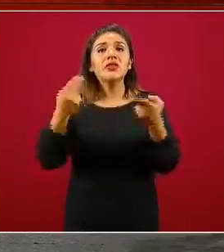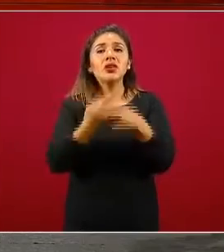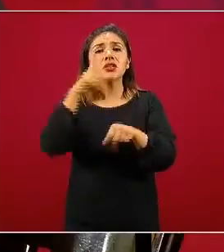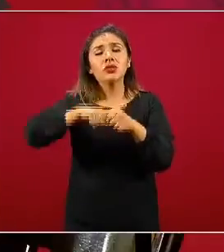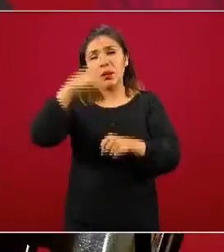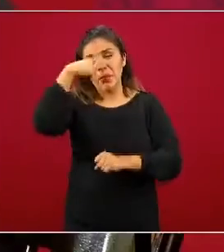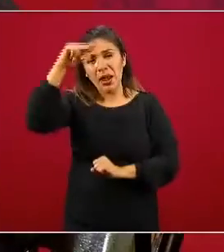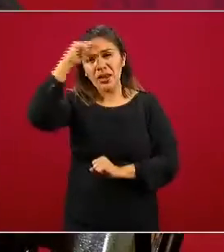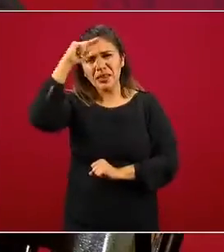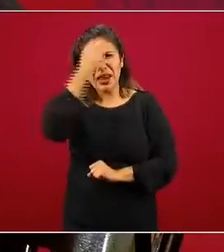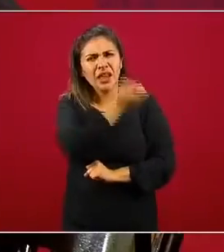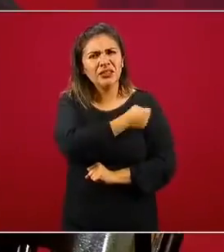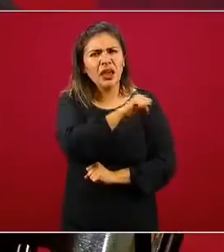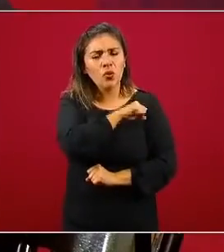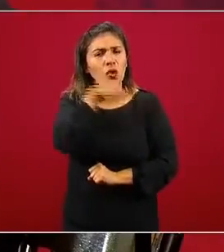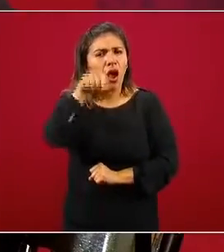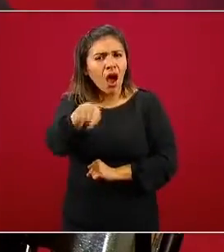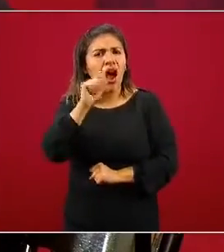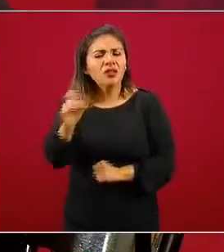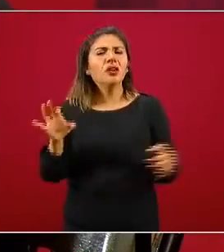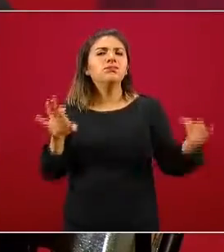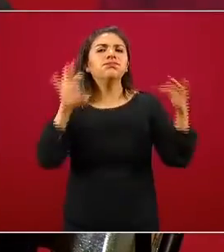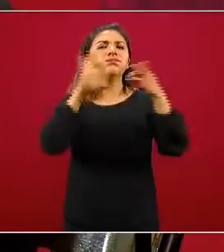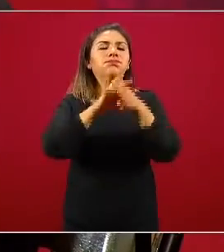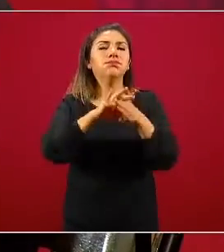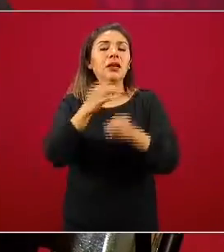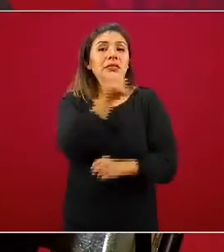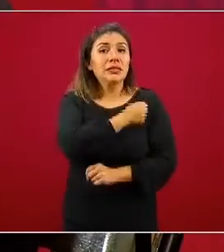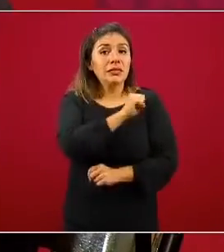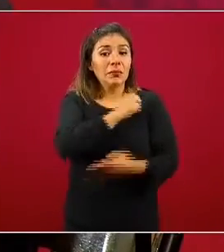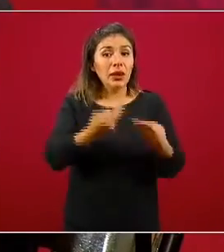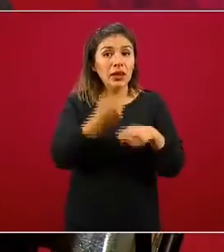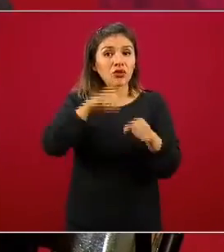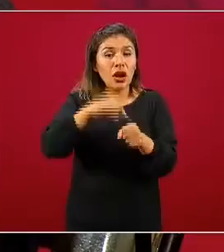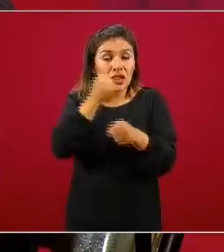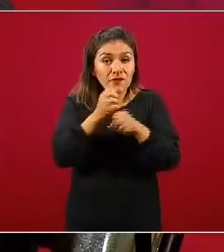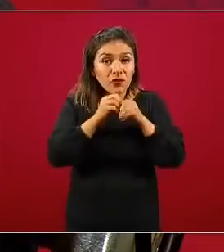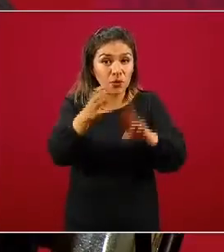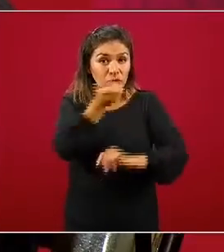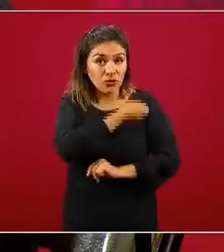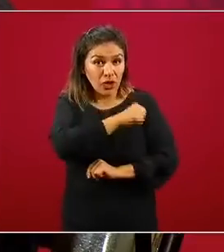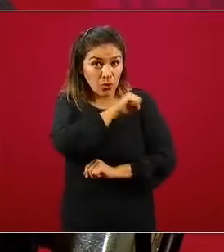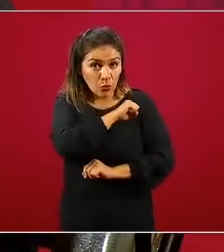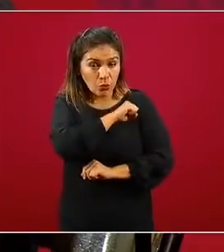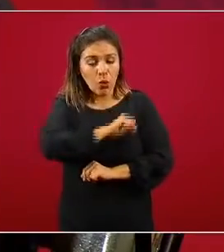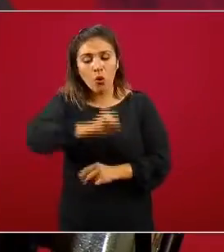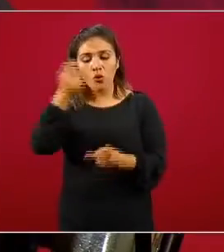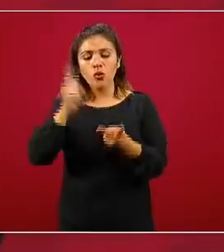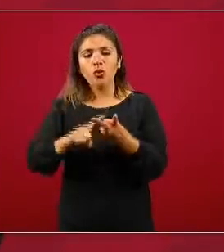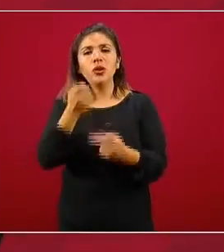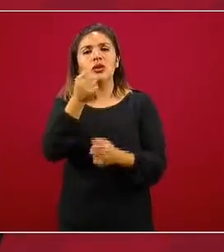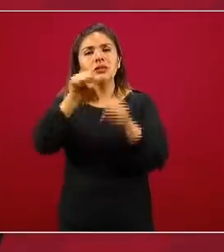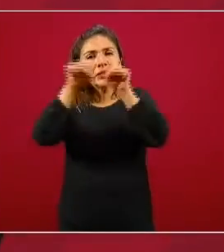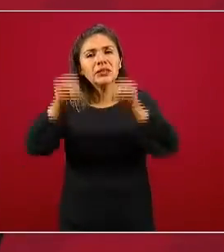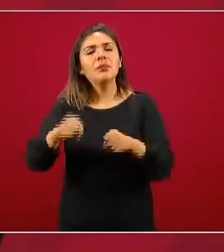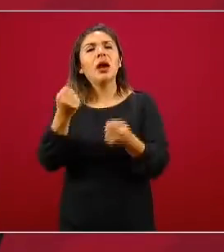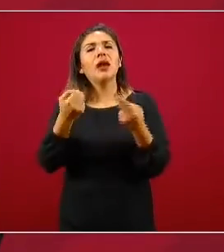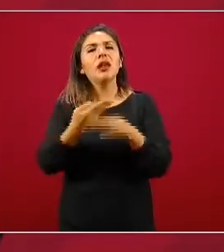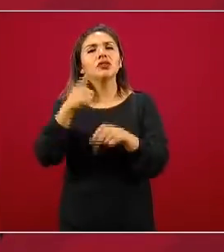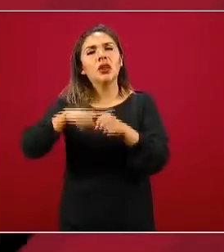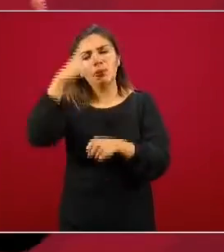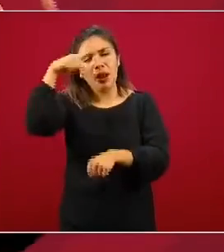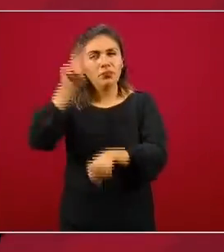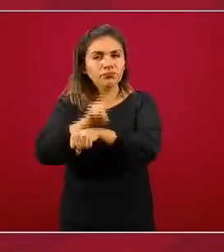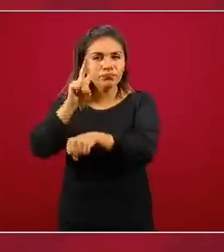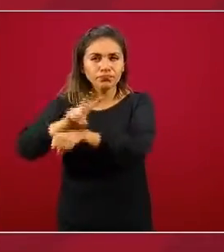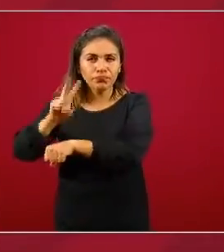en Salud, que fusionaría el Sistema Nacional de Información en Salud y el Sistema Nacional de Vigilancia